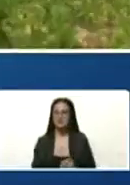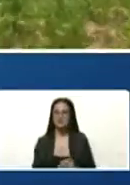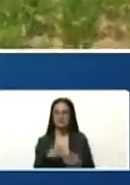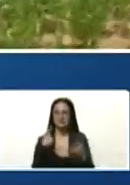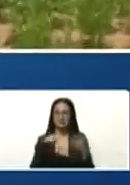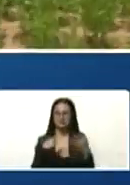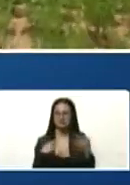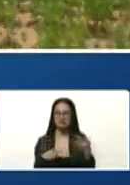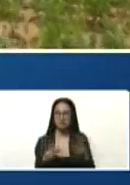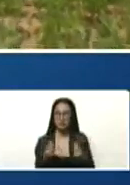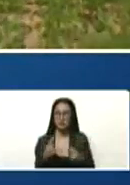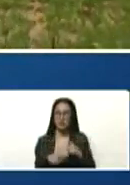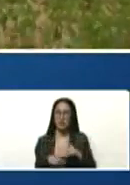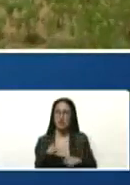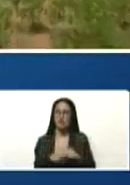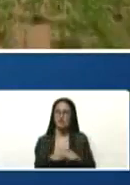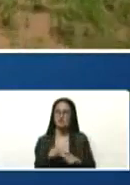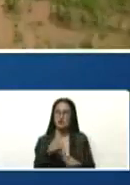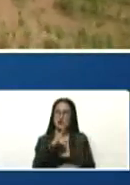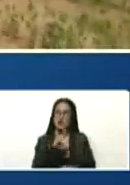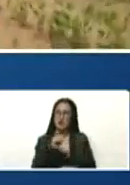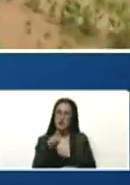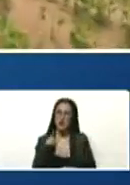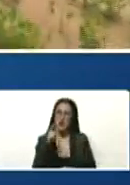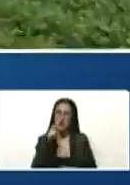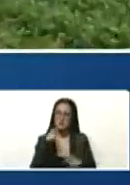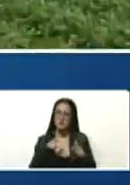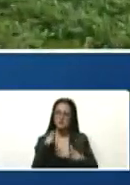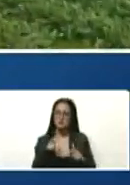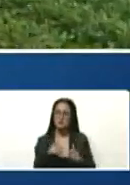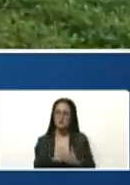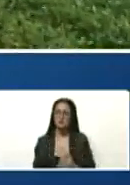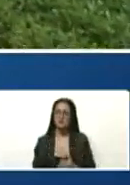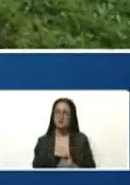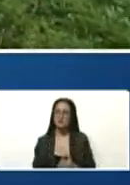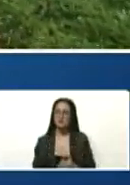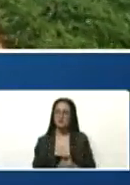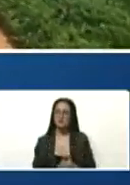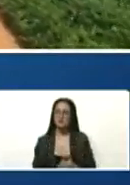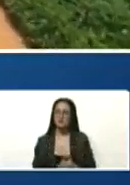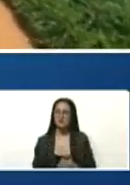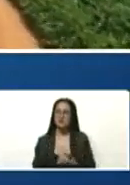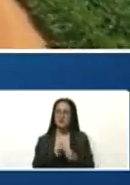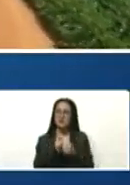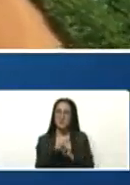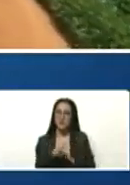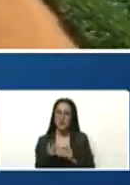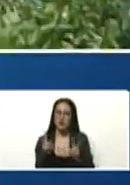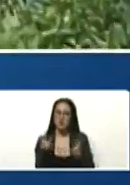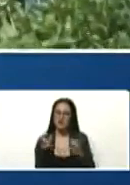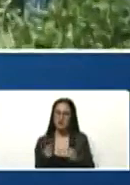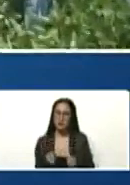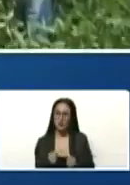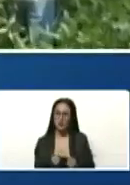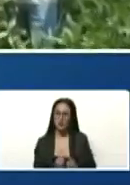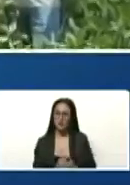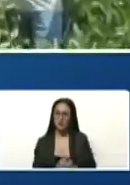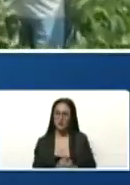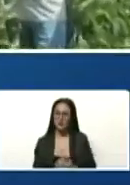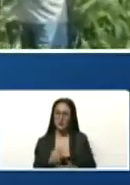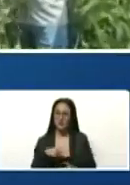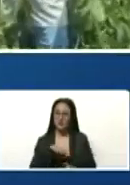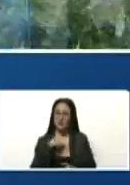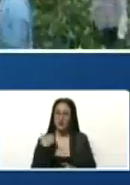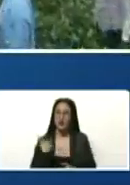cosas. Por hablar con la gente en la ciudad, cómo ha cambiado la seguridad, porque nosotros los